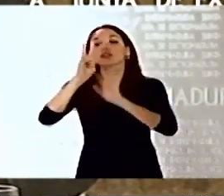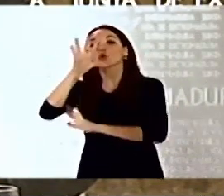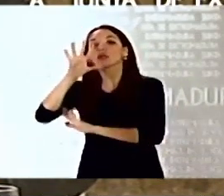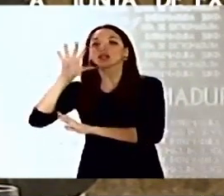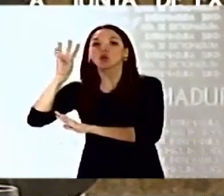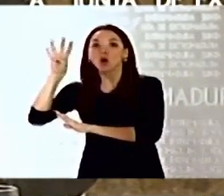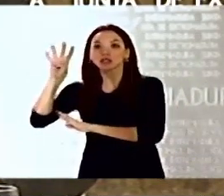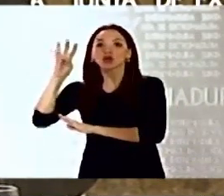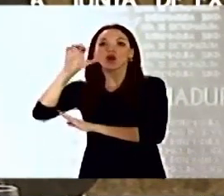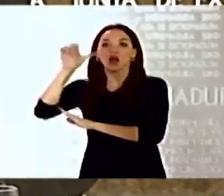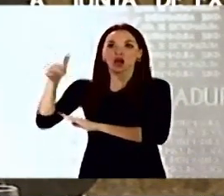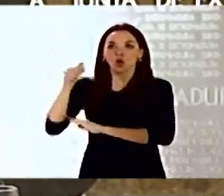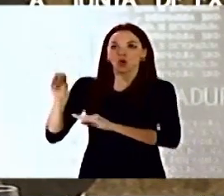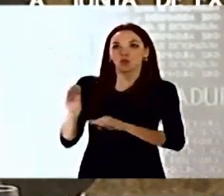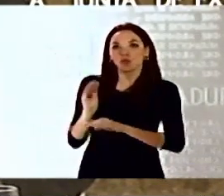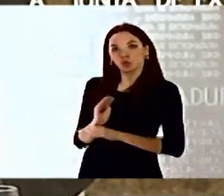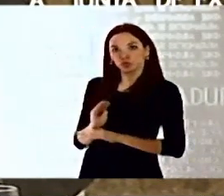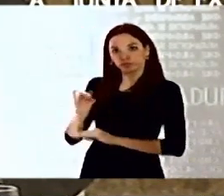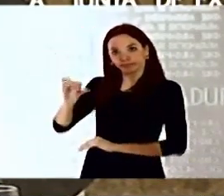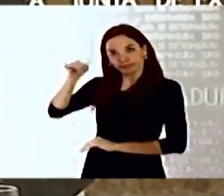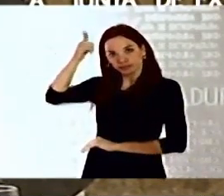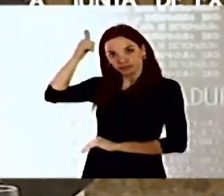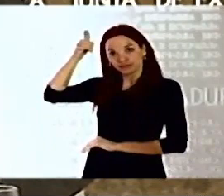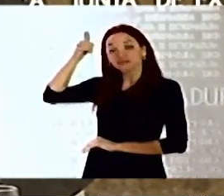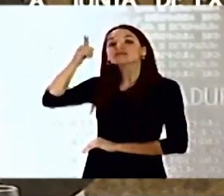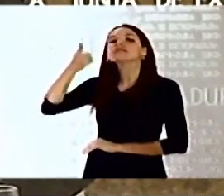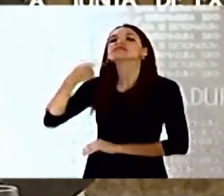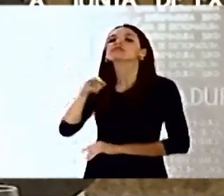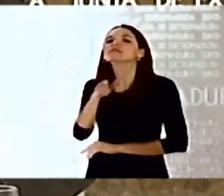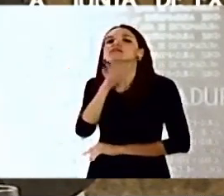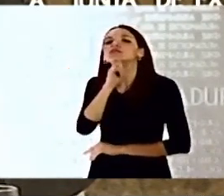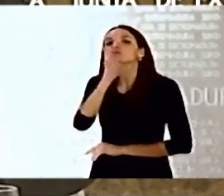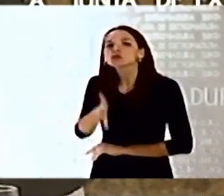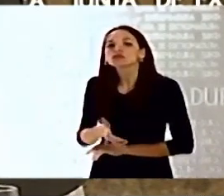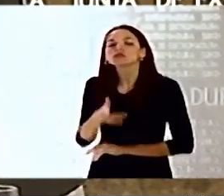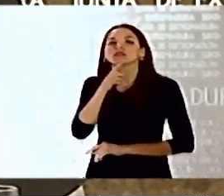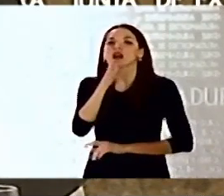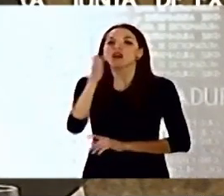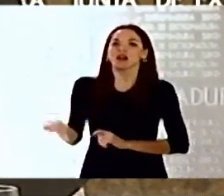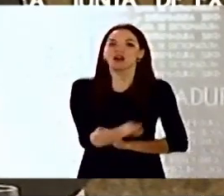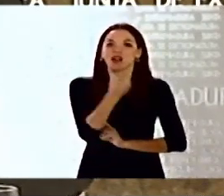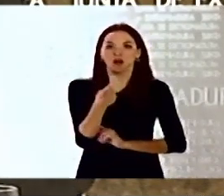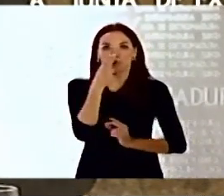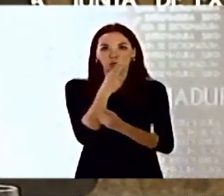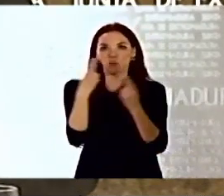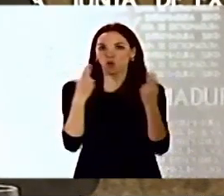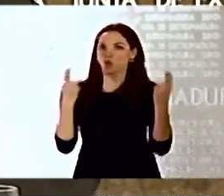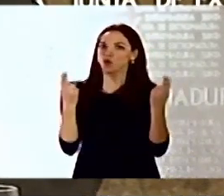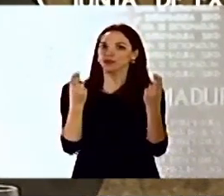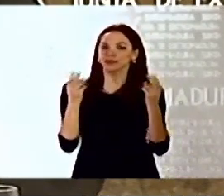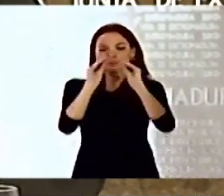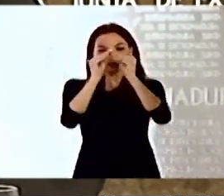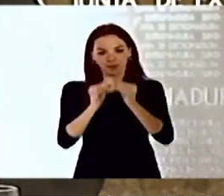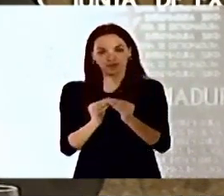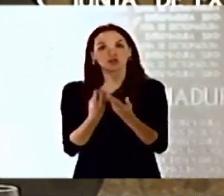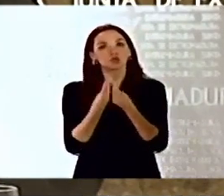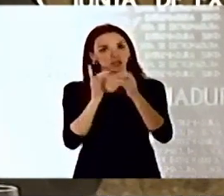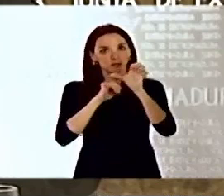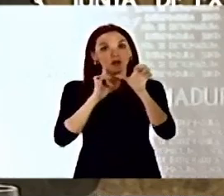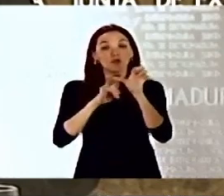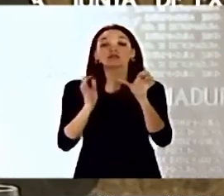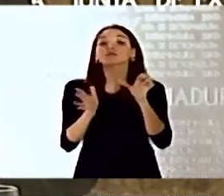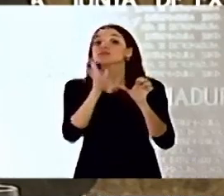17.783.854 euros, que además es tramitado como regadío público por la Junta de Extremadura, por lo que la aportación